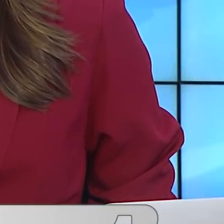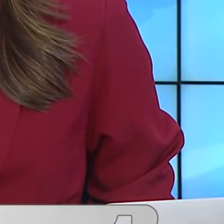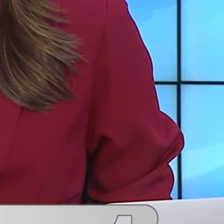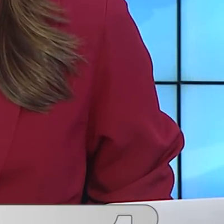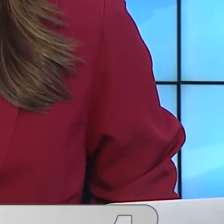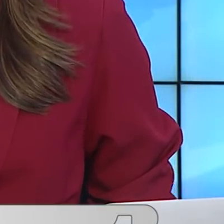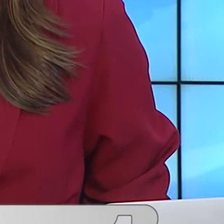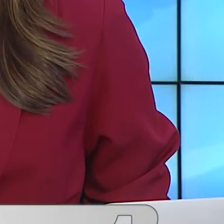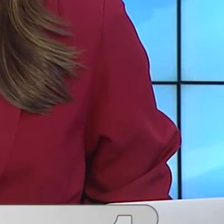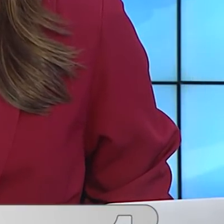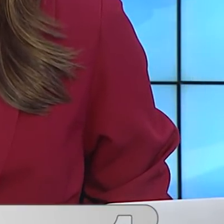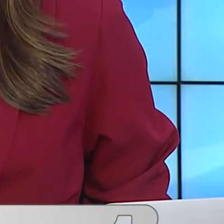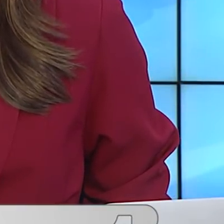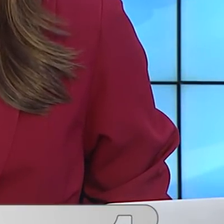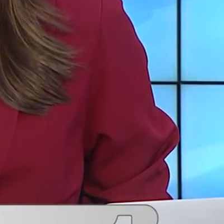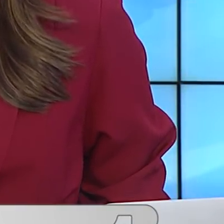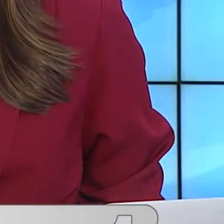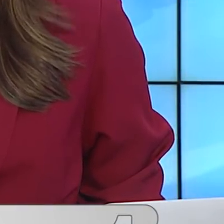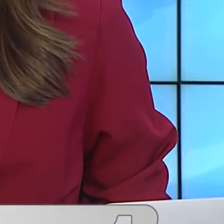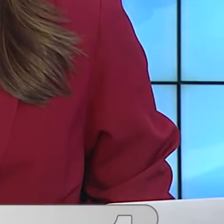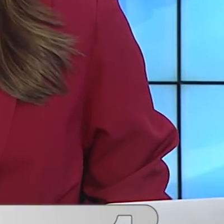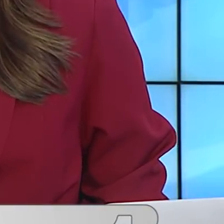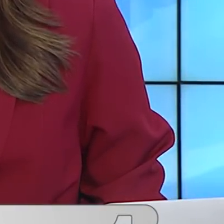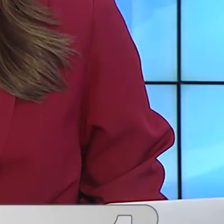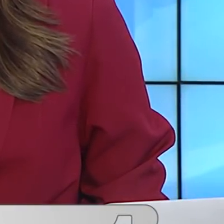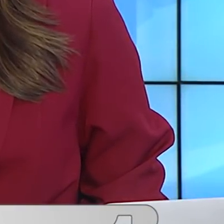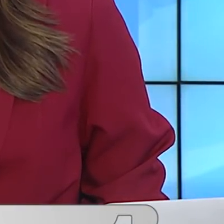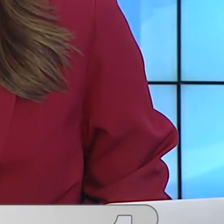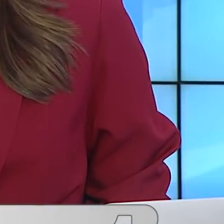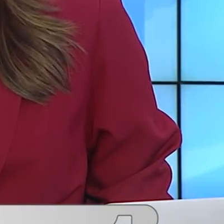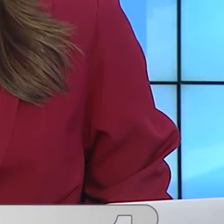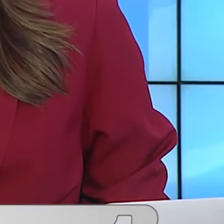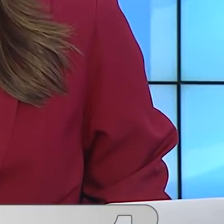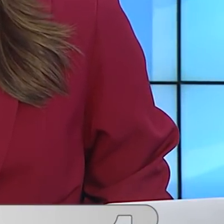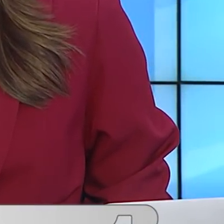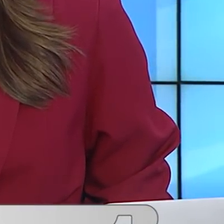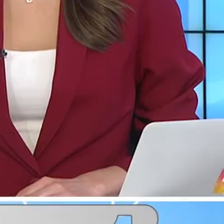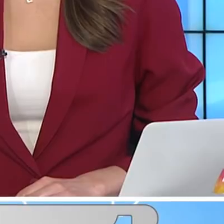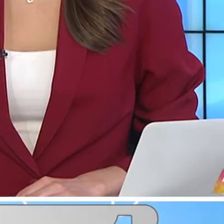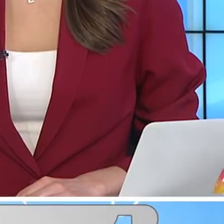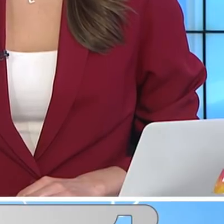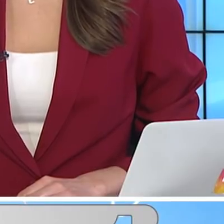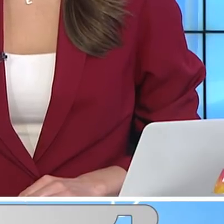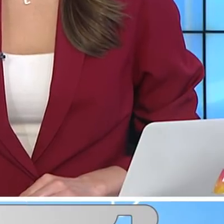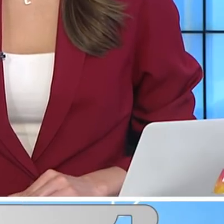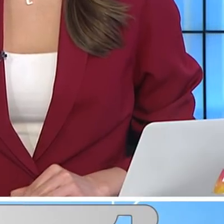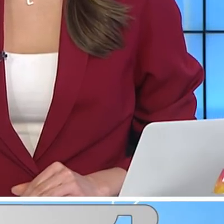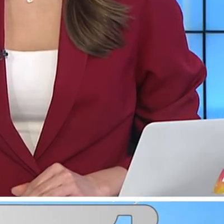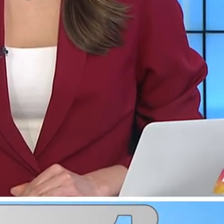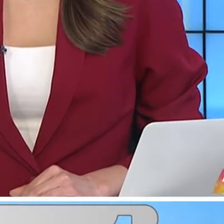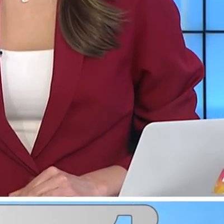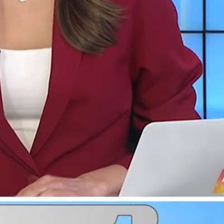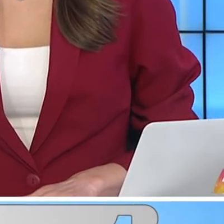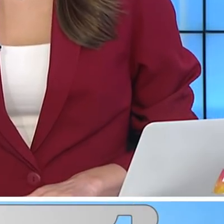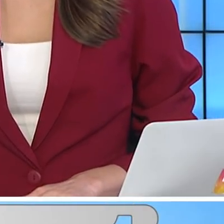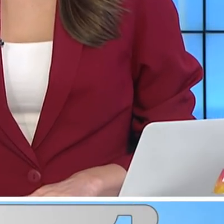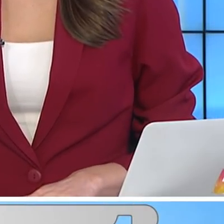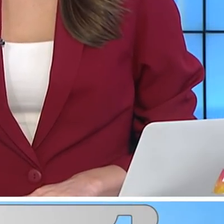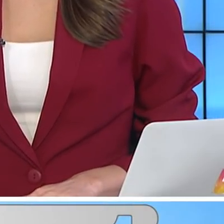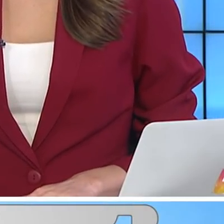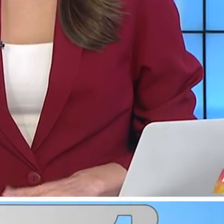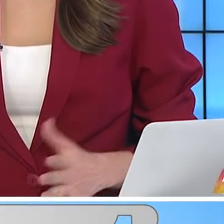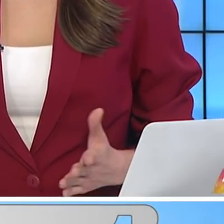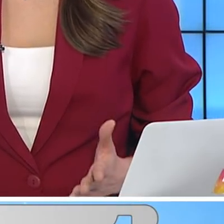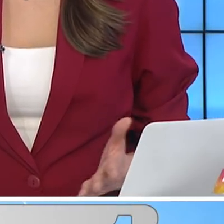fueron trasladadas a hoteles después de un operativo de desalojo en el que participó el Escuadrón Móvil Antidisturbios SMAT. Luisa Fernández, muy